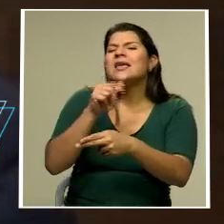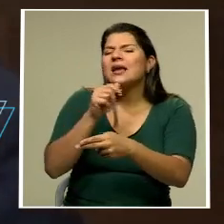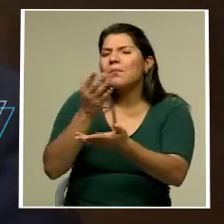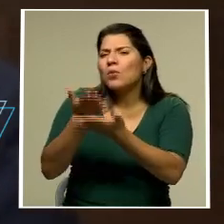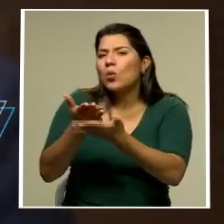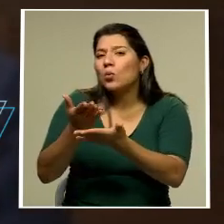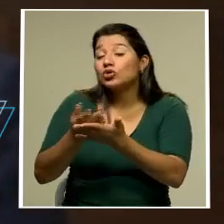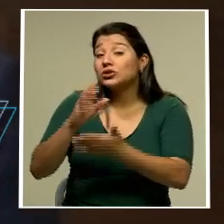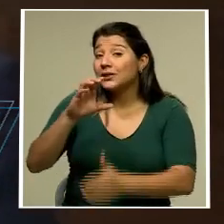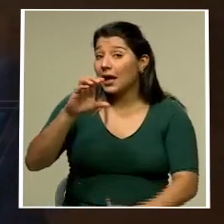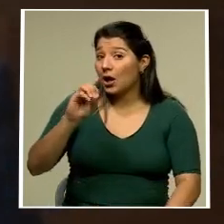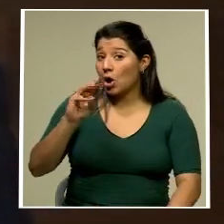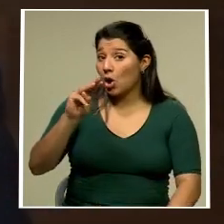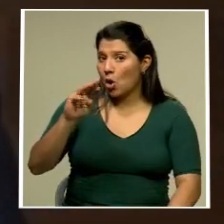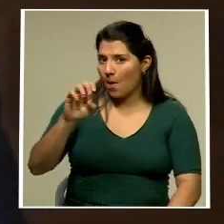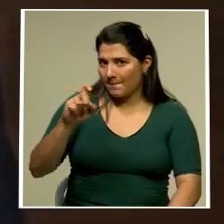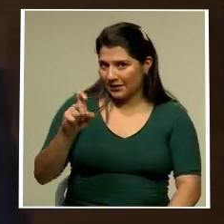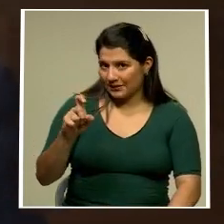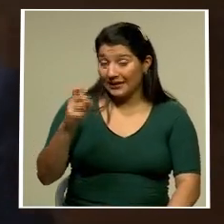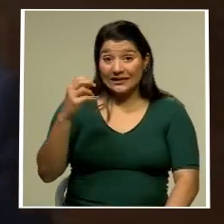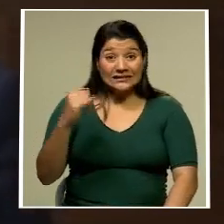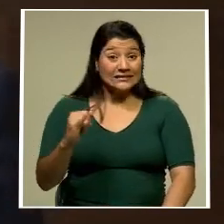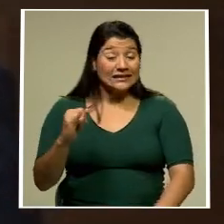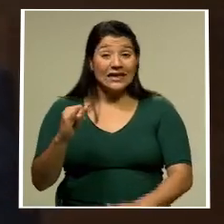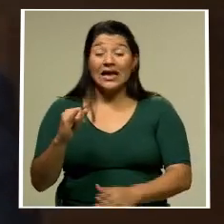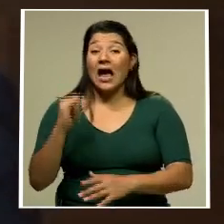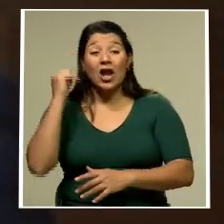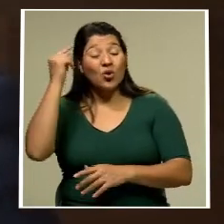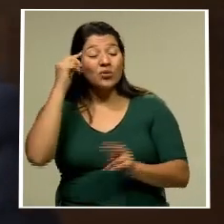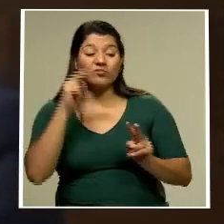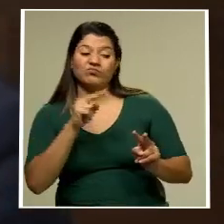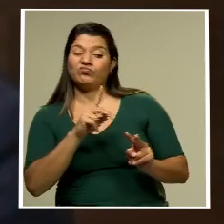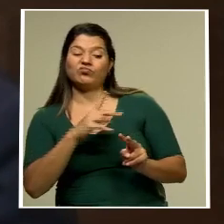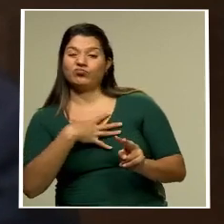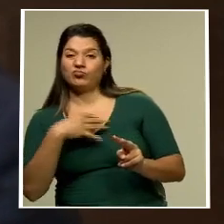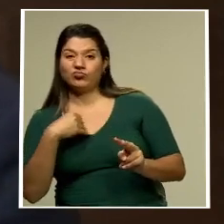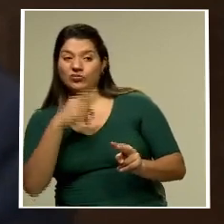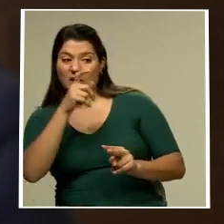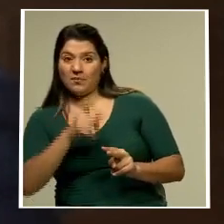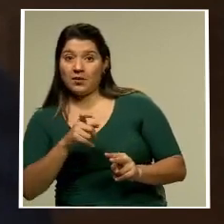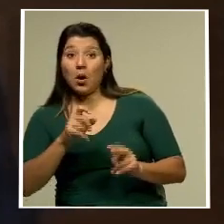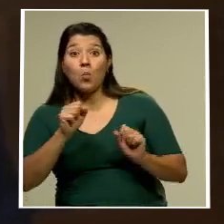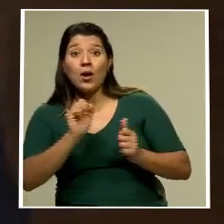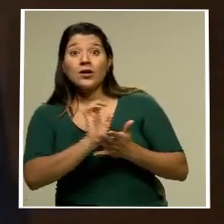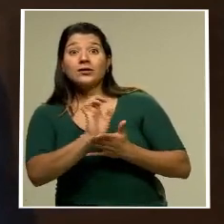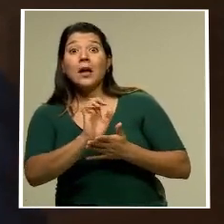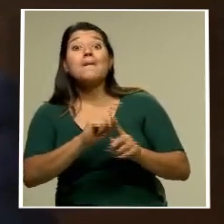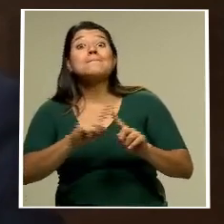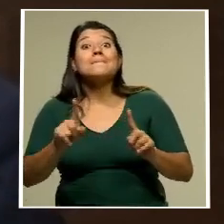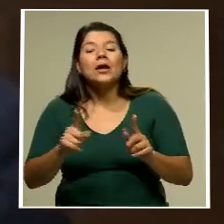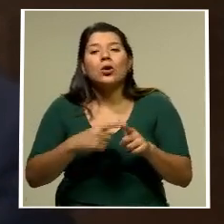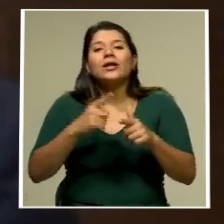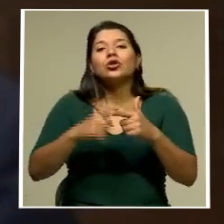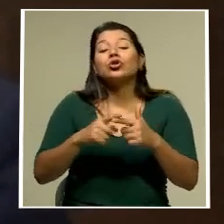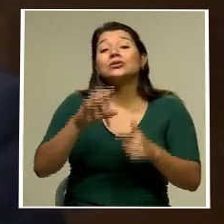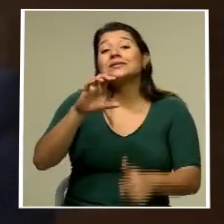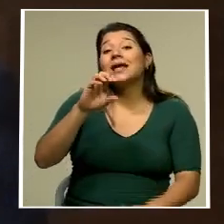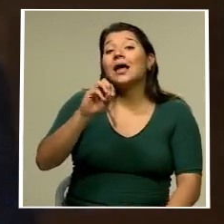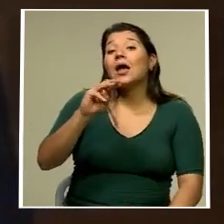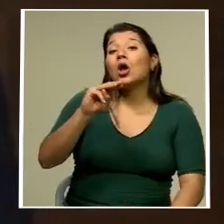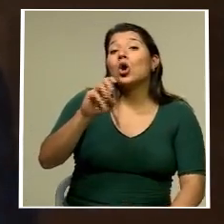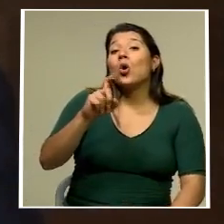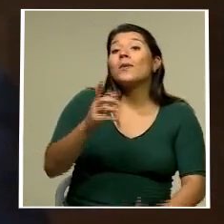Comercio Exterior. Si al Consejo de Gobierno no le gusta ese nombre, puede rechazarlo, pero entonces tiene que esperar otro nombre, de nuevo,